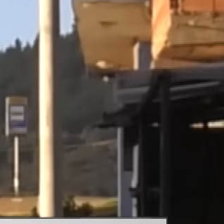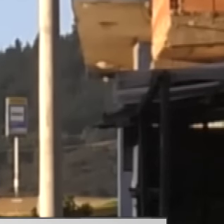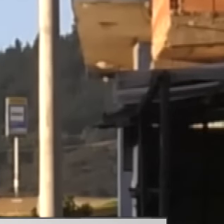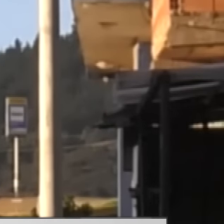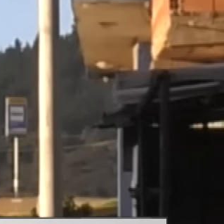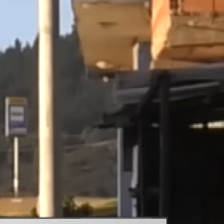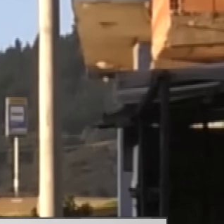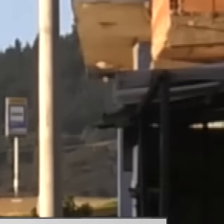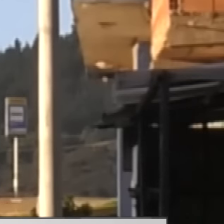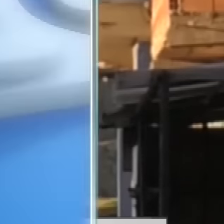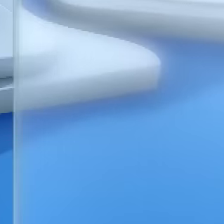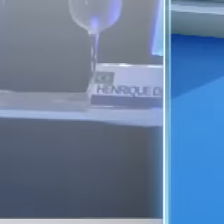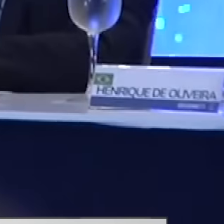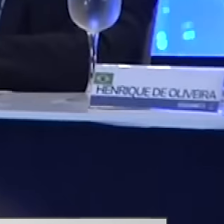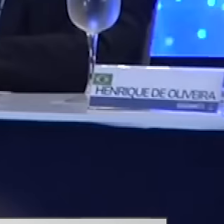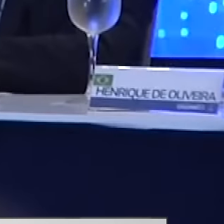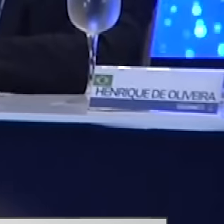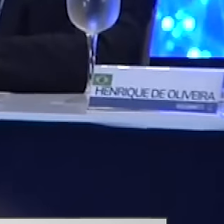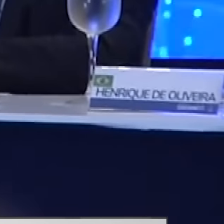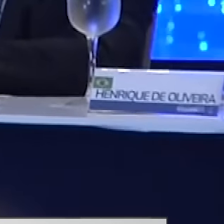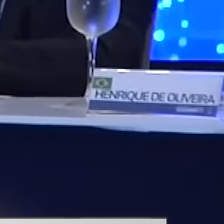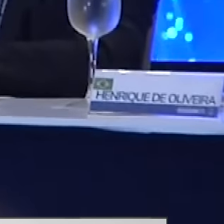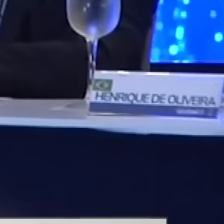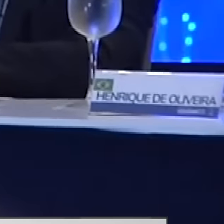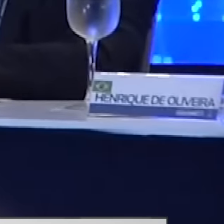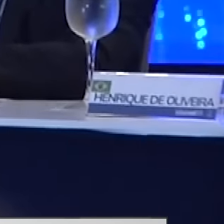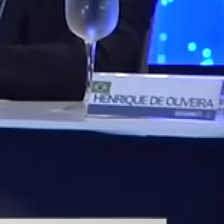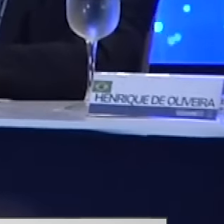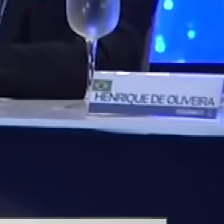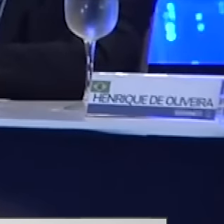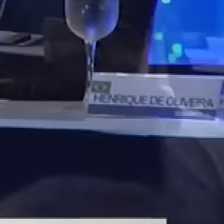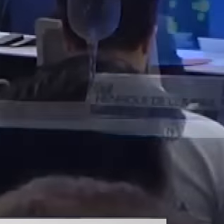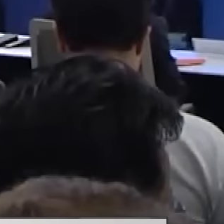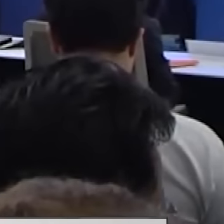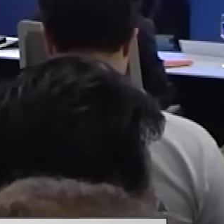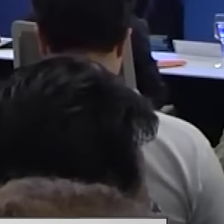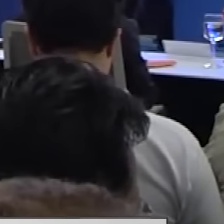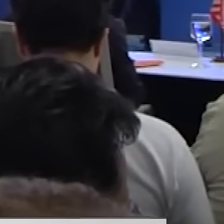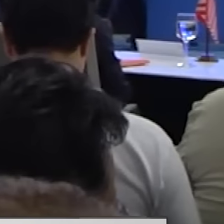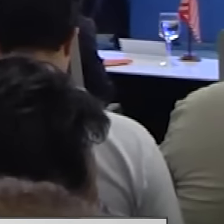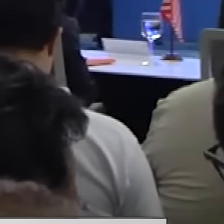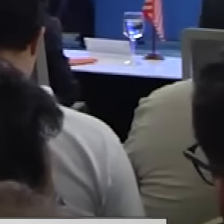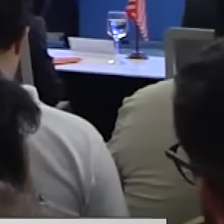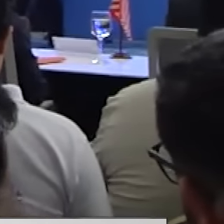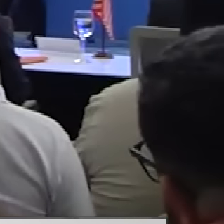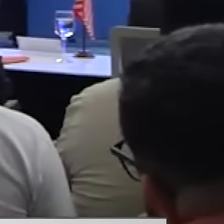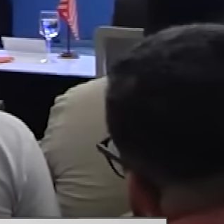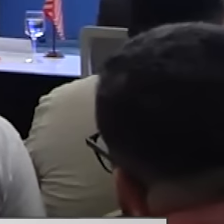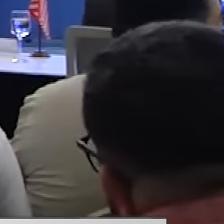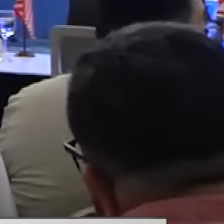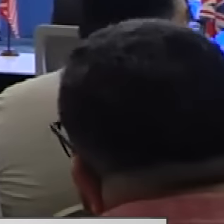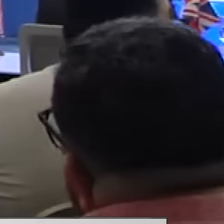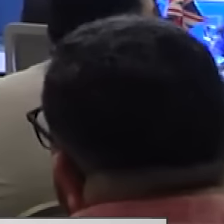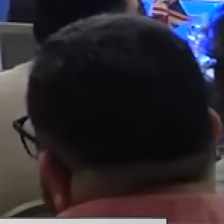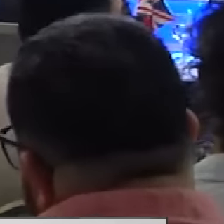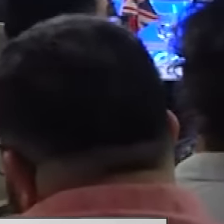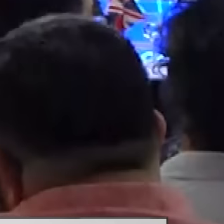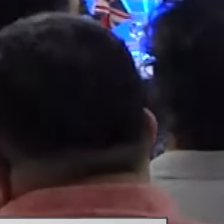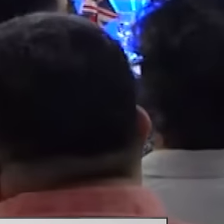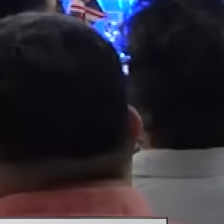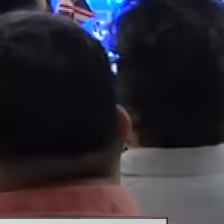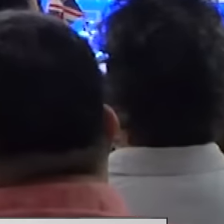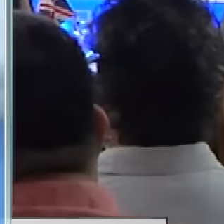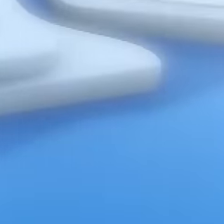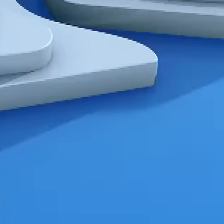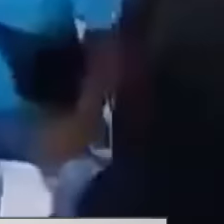cable han sido hurtados. Canciller de Colombia pide que se concluyan los escrutinios y se revisen las actas electorales